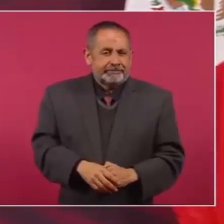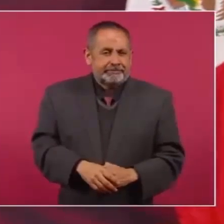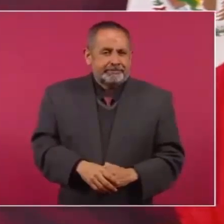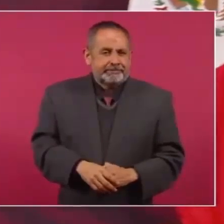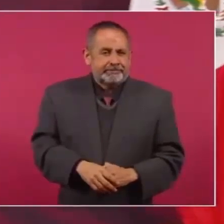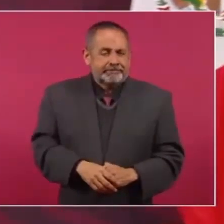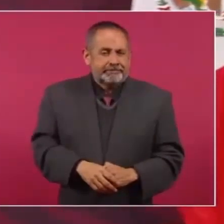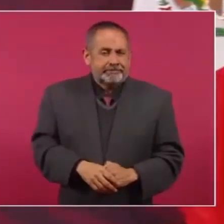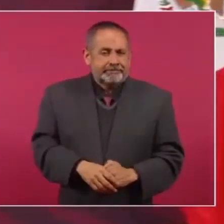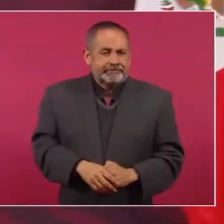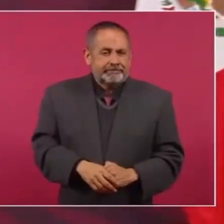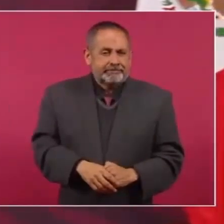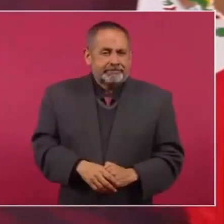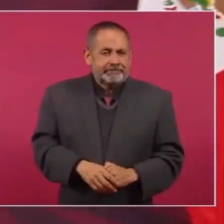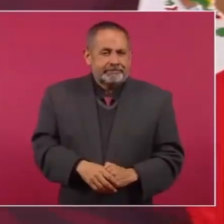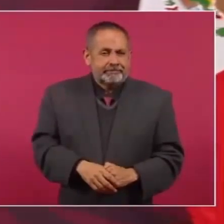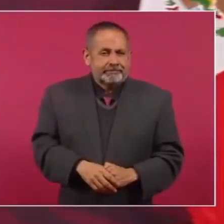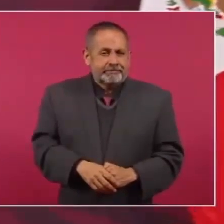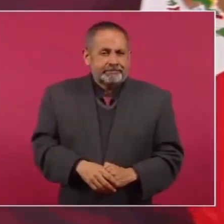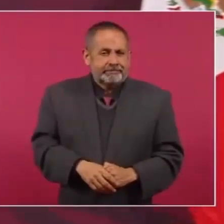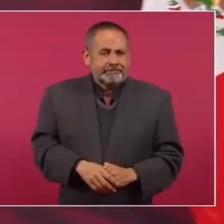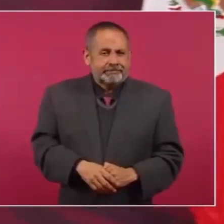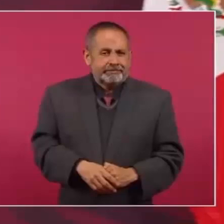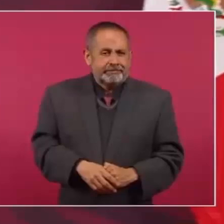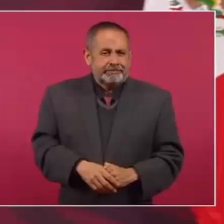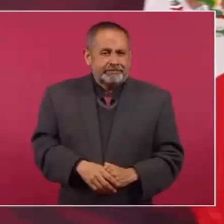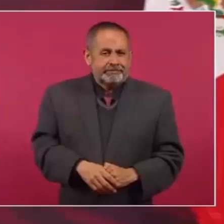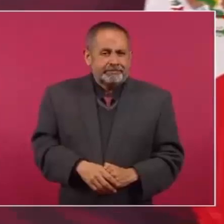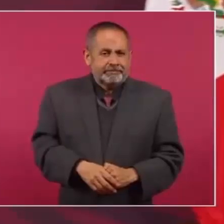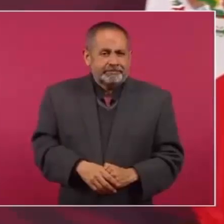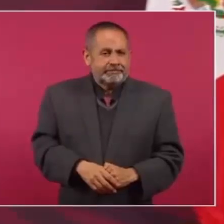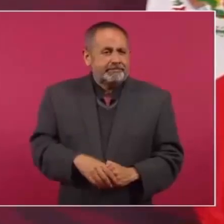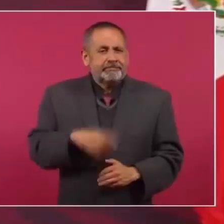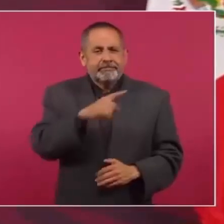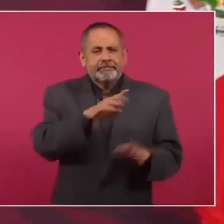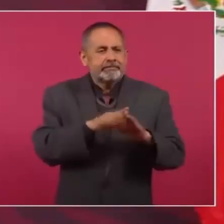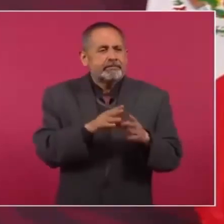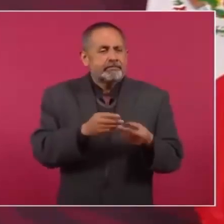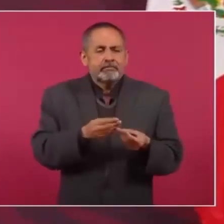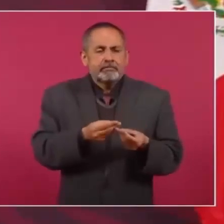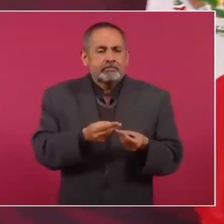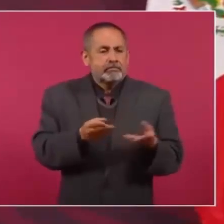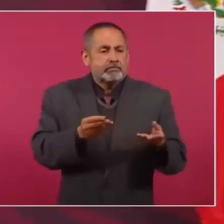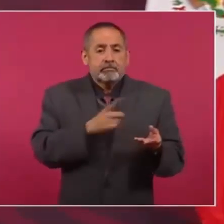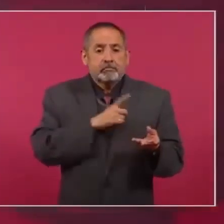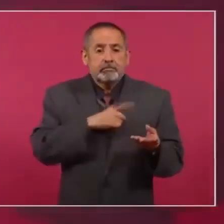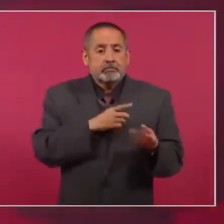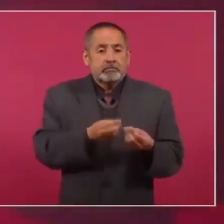Que se distribuye